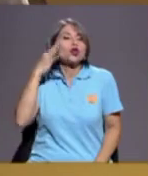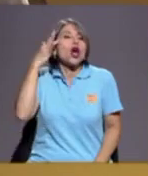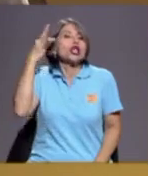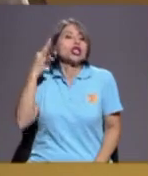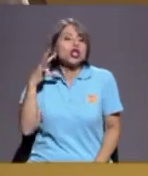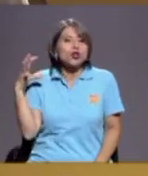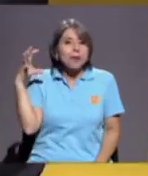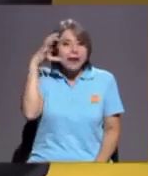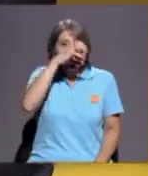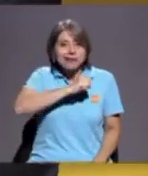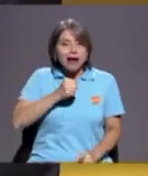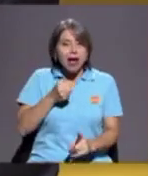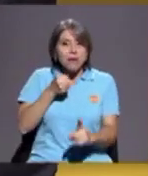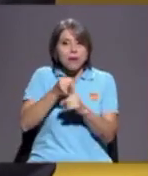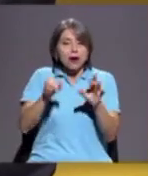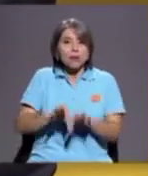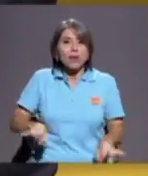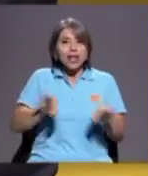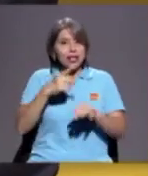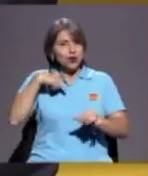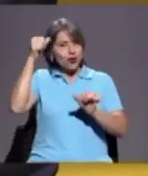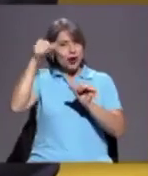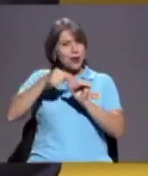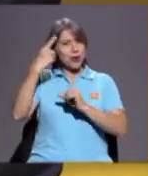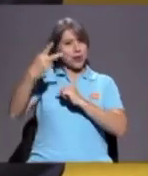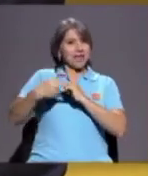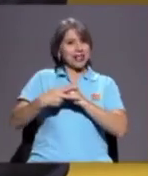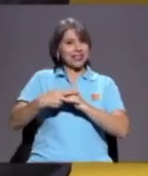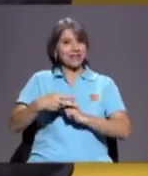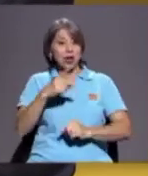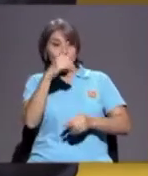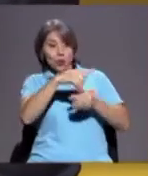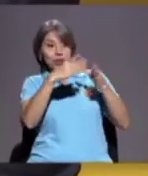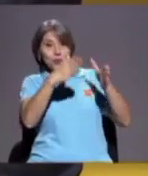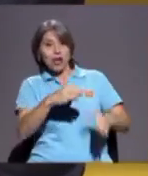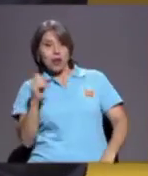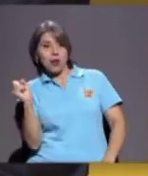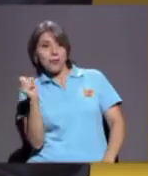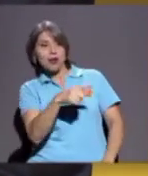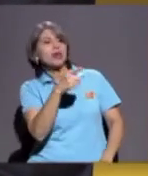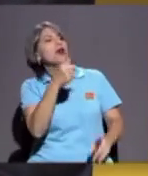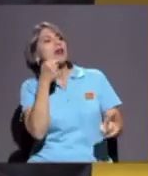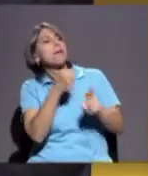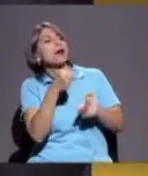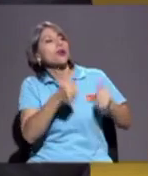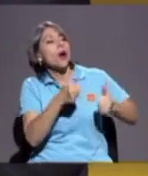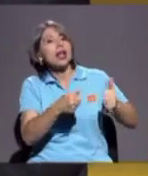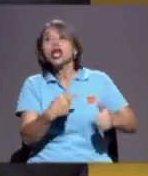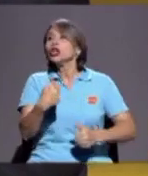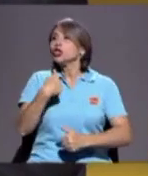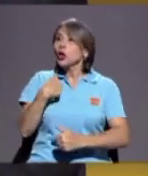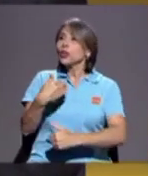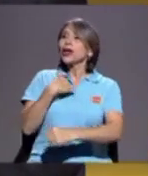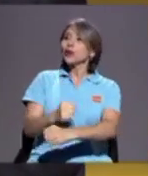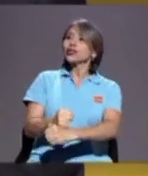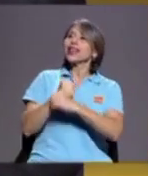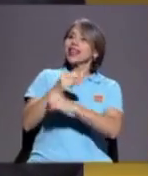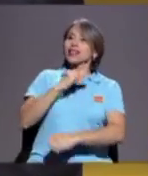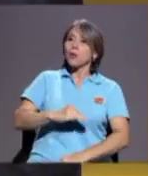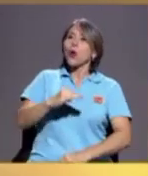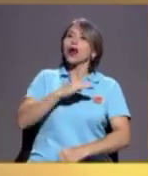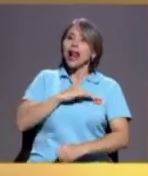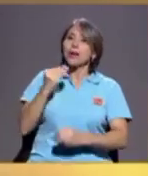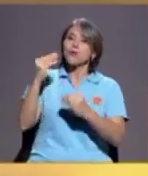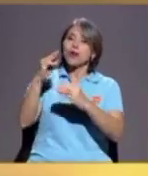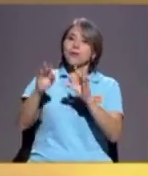impacto importante, ¿verdad? Recuerdo una vez que a un diputado le preguntaron eso y entonces él dijo, yo tengo la certeza moral de que fue muy